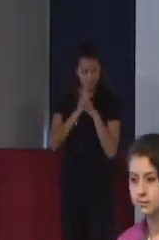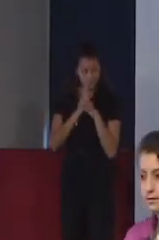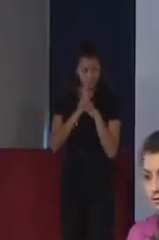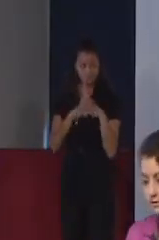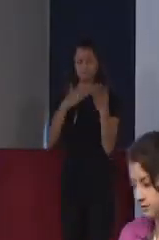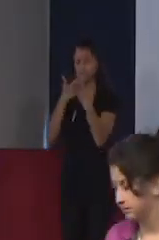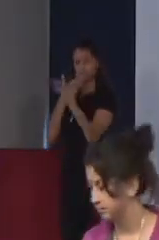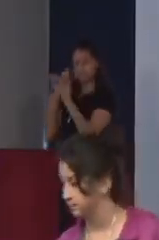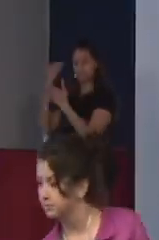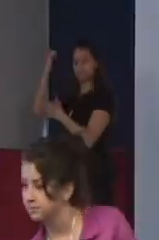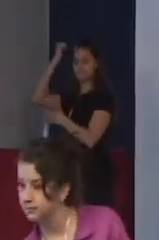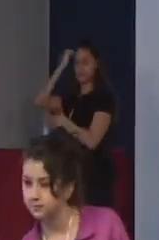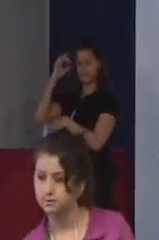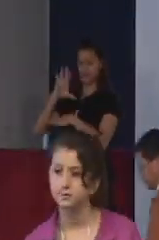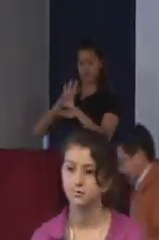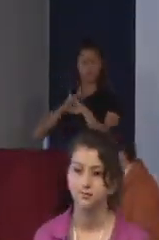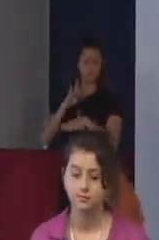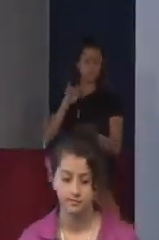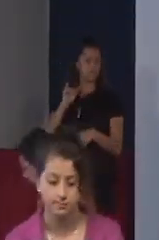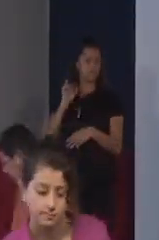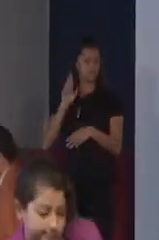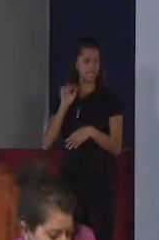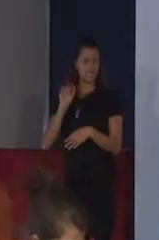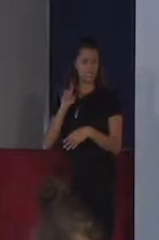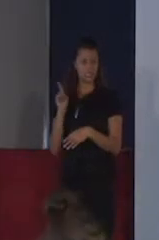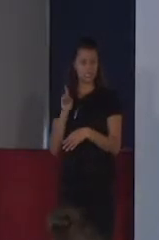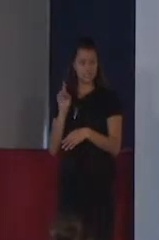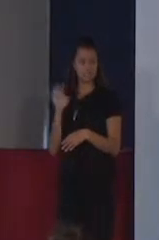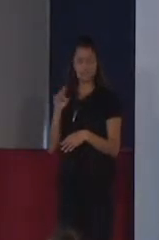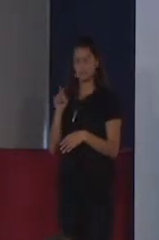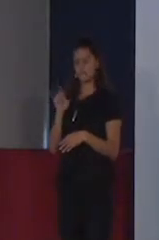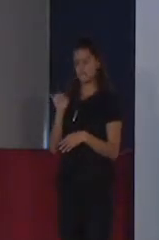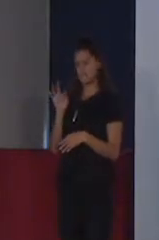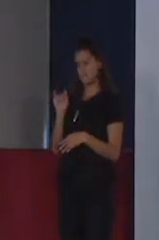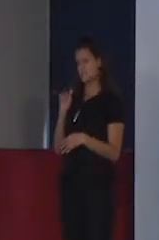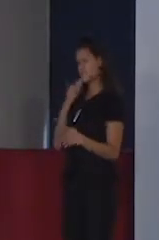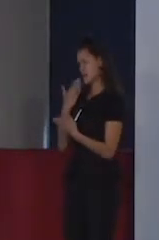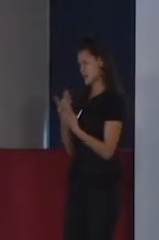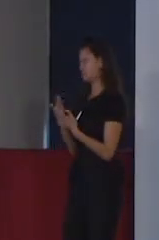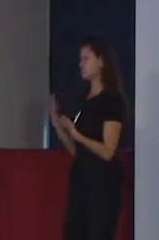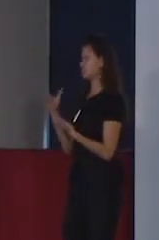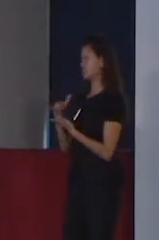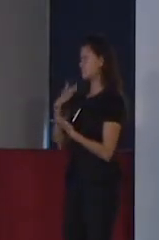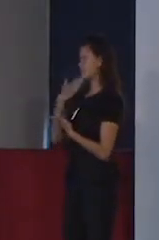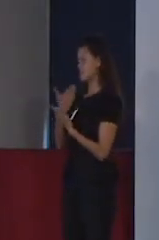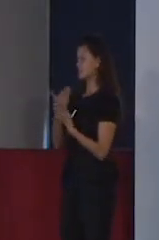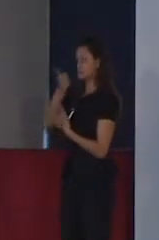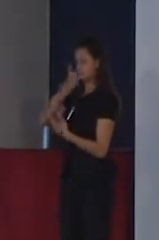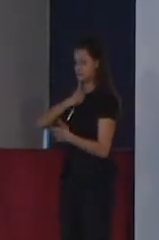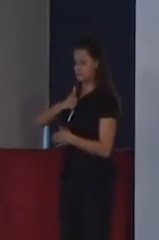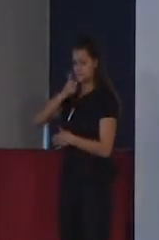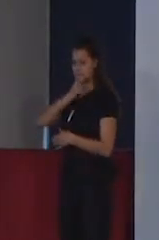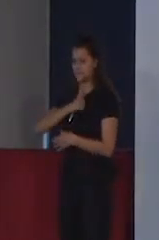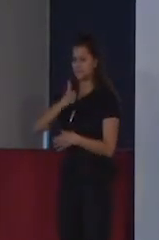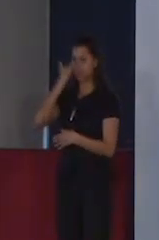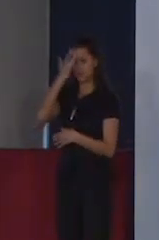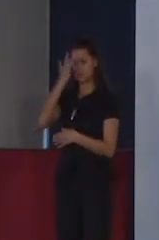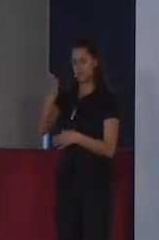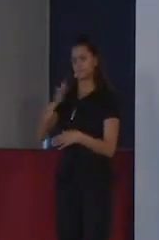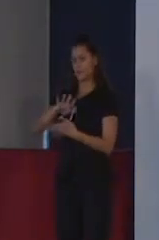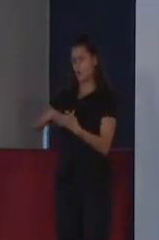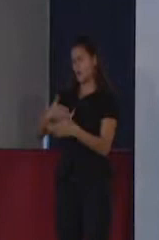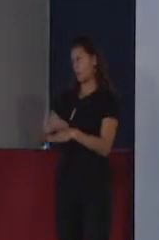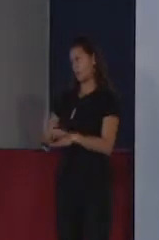el doctor Yeris, ¿sí? Yeris Vicente Espitia, a quien le agradecemos su paciencia porque un poco el horario se